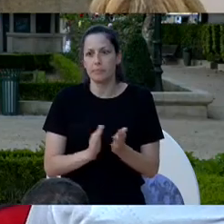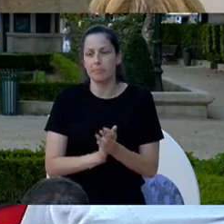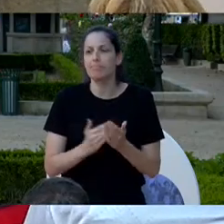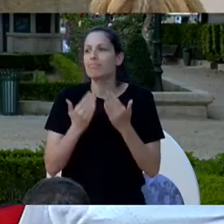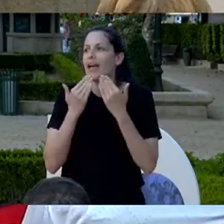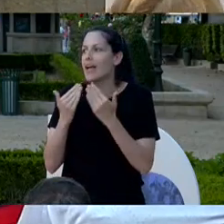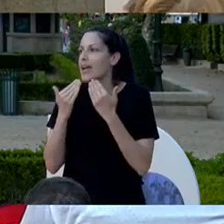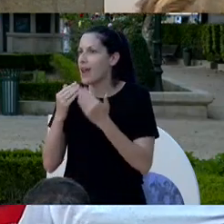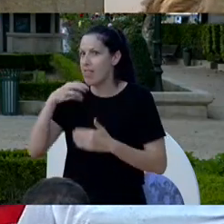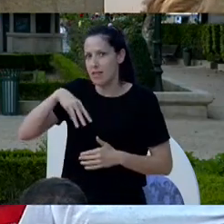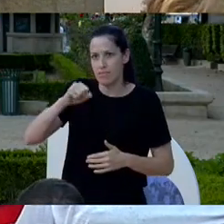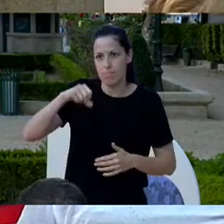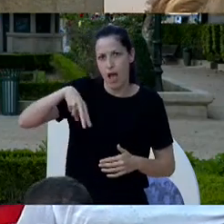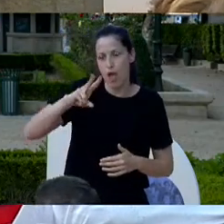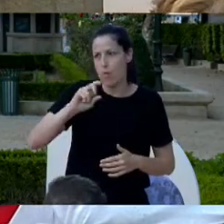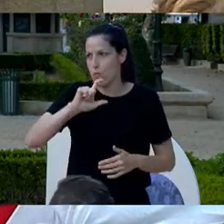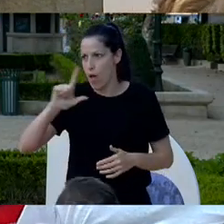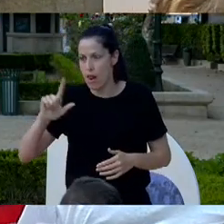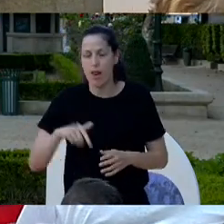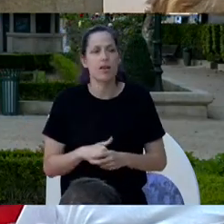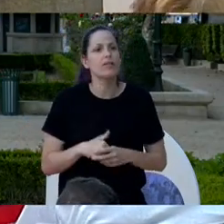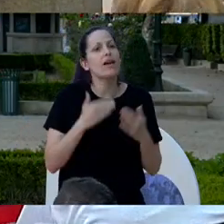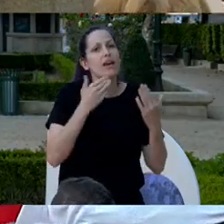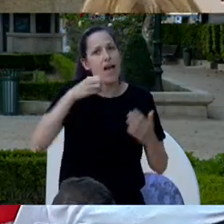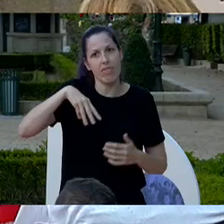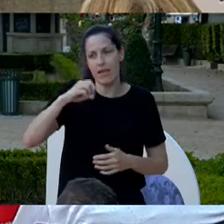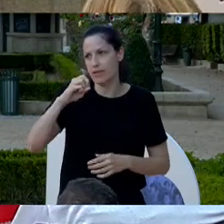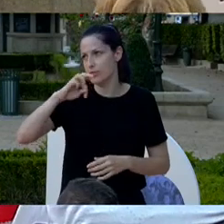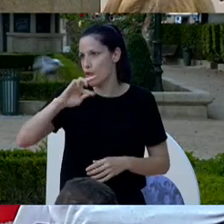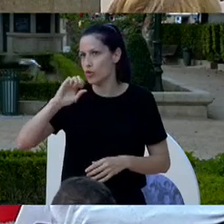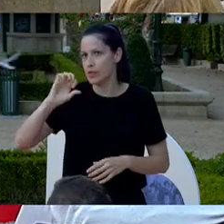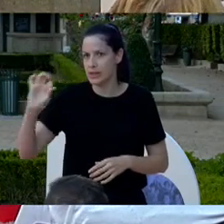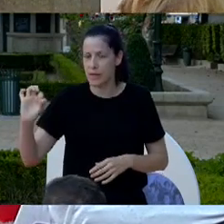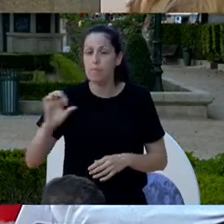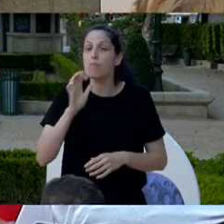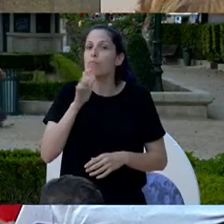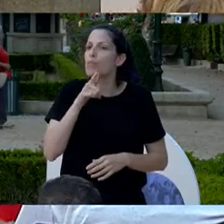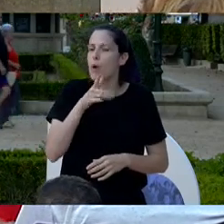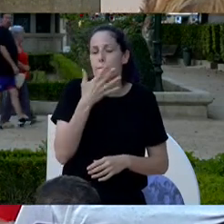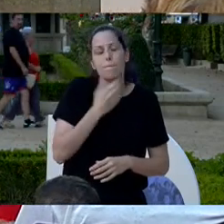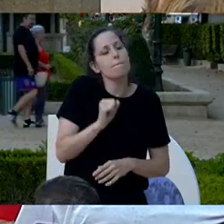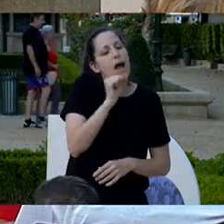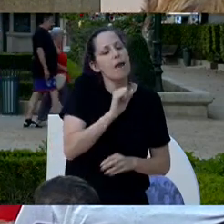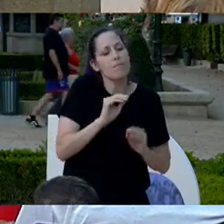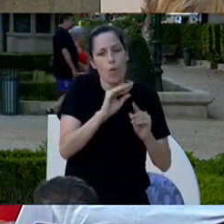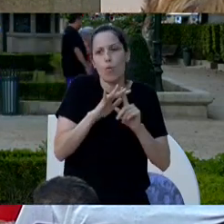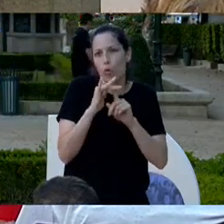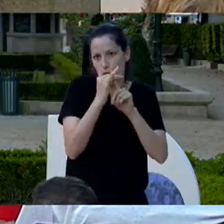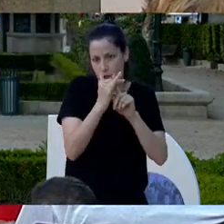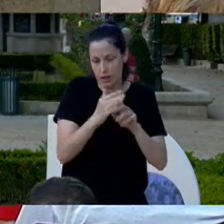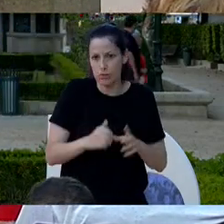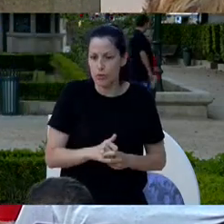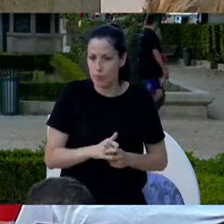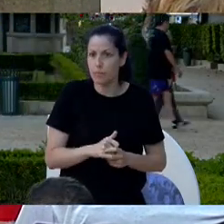Grazas, Manuel, moitísimas grazas, de verdad. Grazas, Monse, maravilla de contexto que nos deches hoxe. Estamos